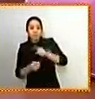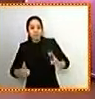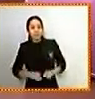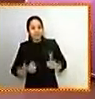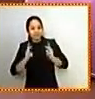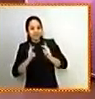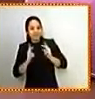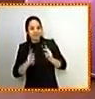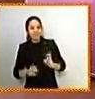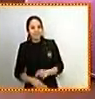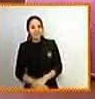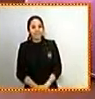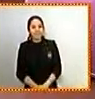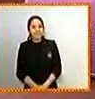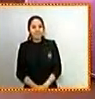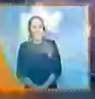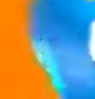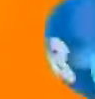la vida.